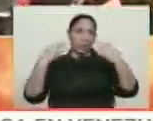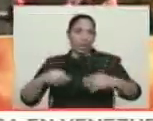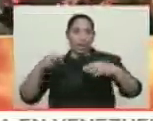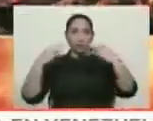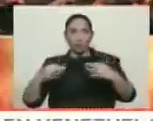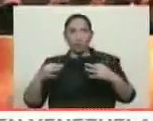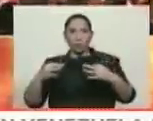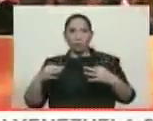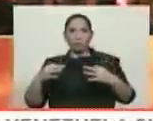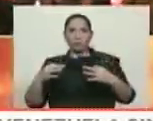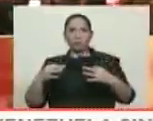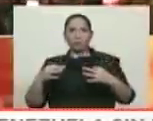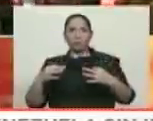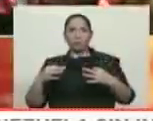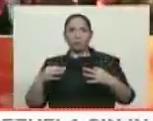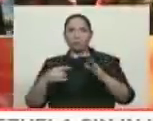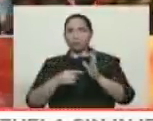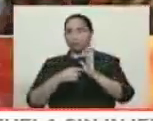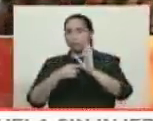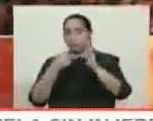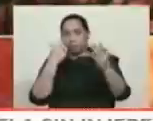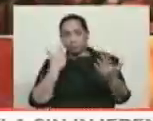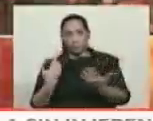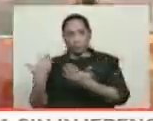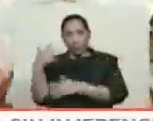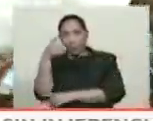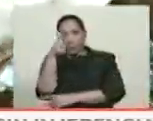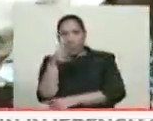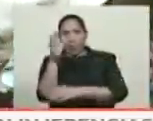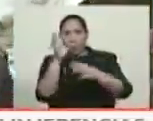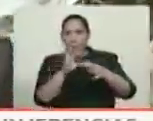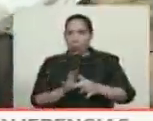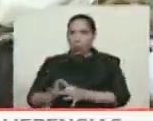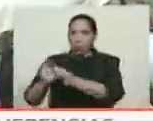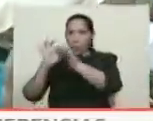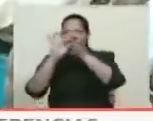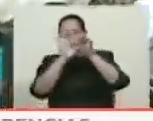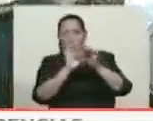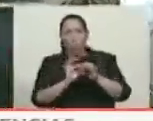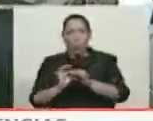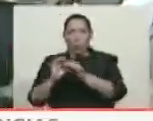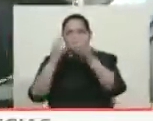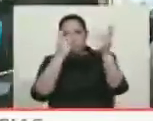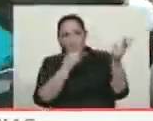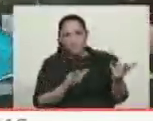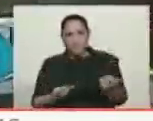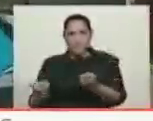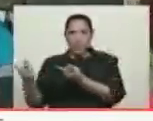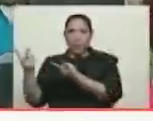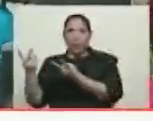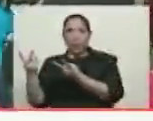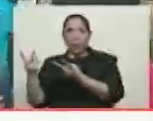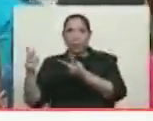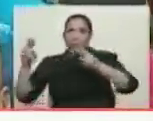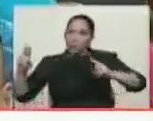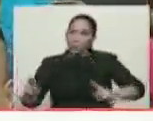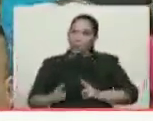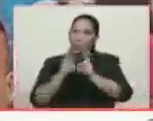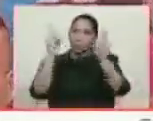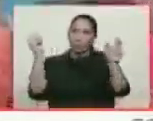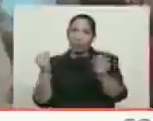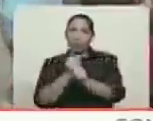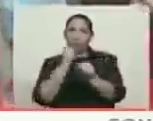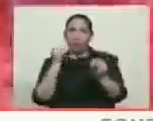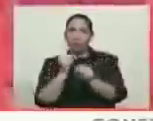Allí, parte de las imágenes en esta unión, este recibimiento, este encuentro con los trabajadores